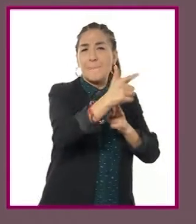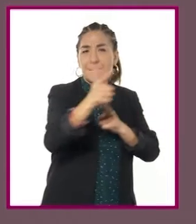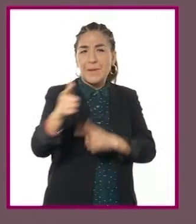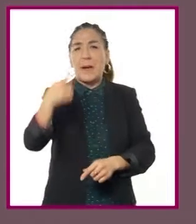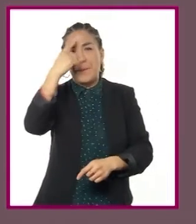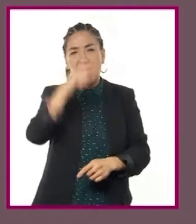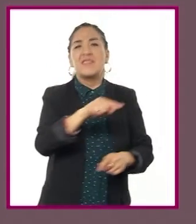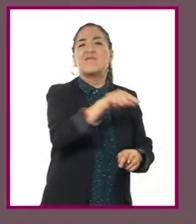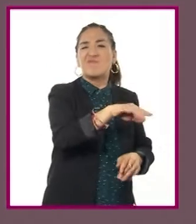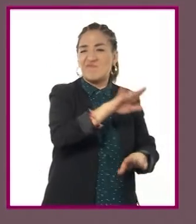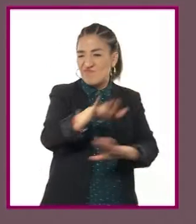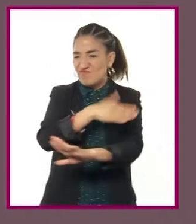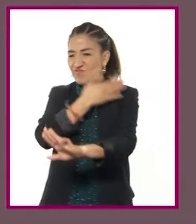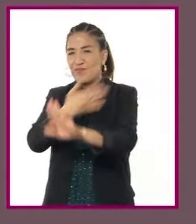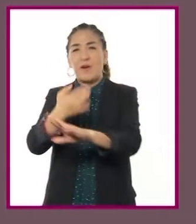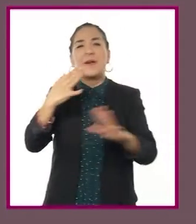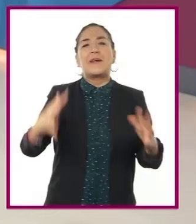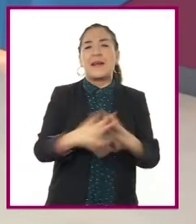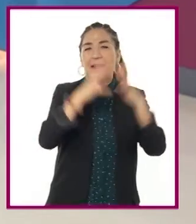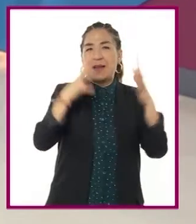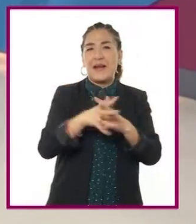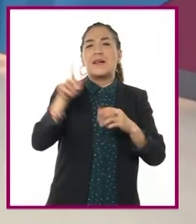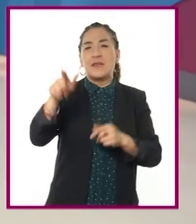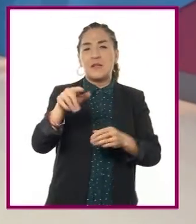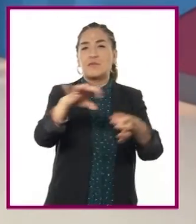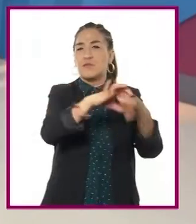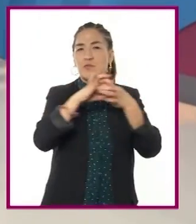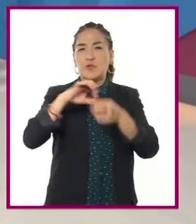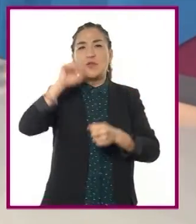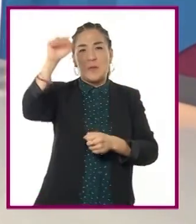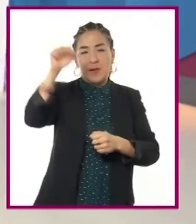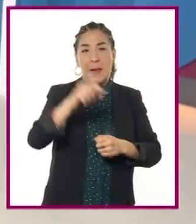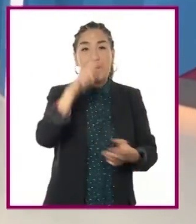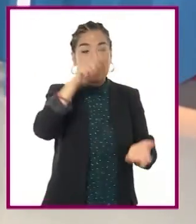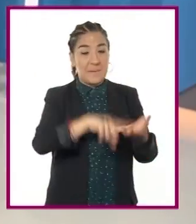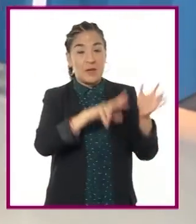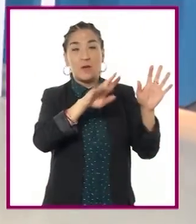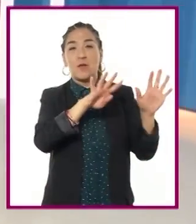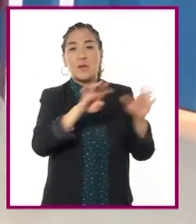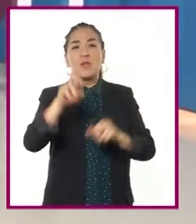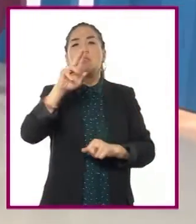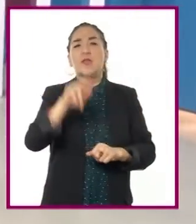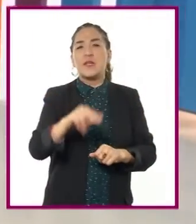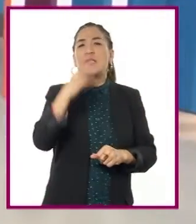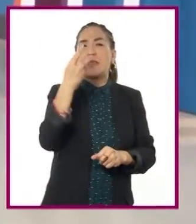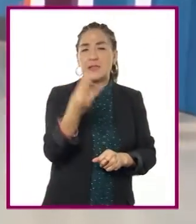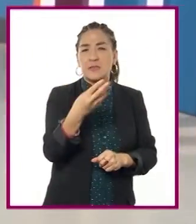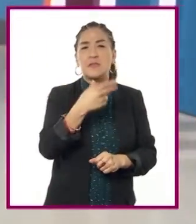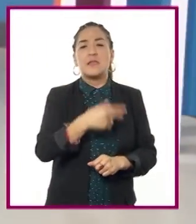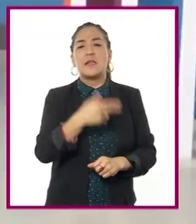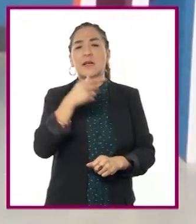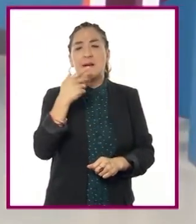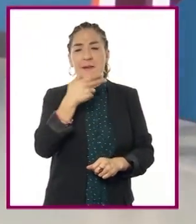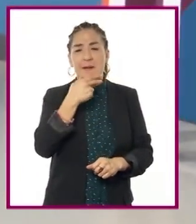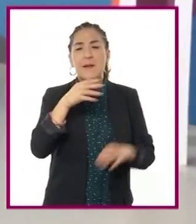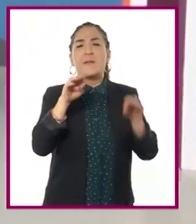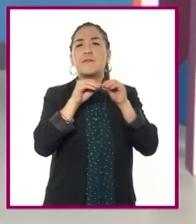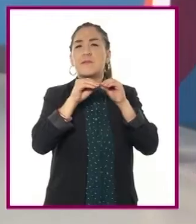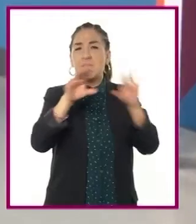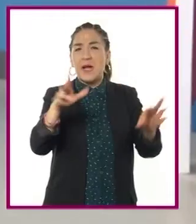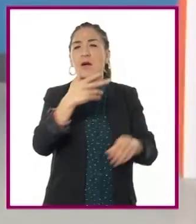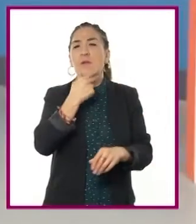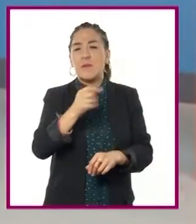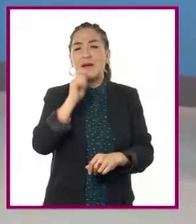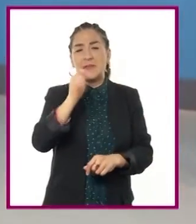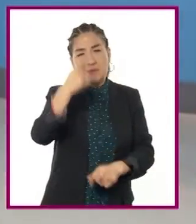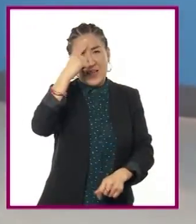al ejército soviético. En 1983, Ronald Reagan anunció la Iniciativa Estratégica